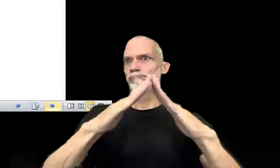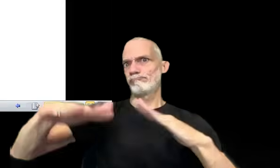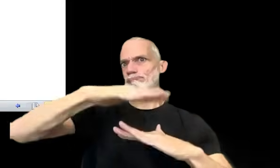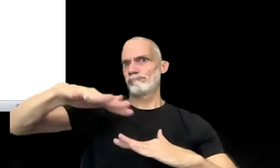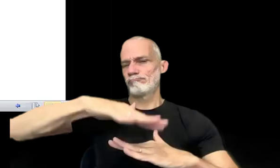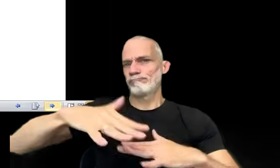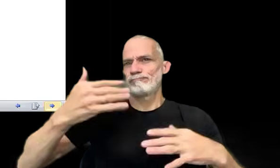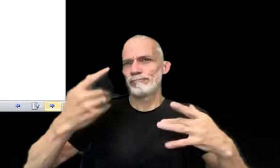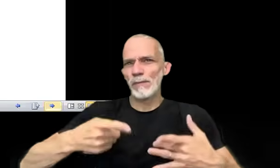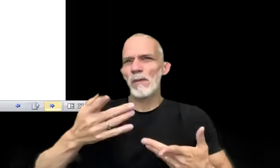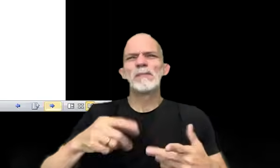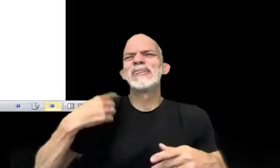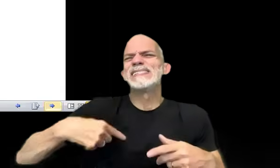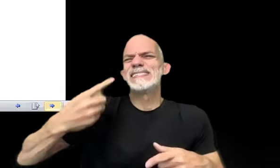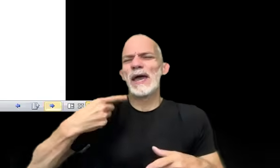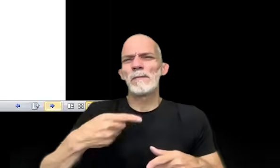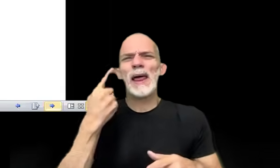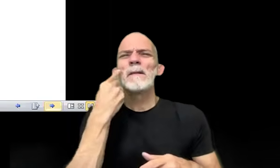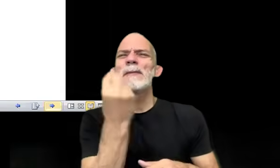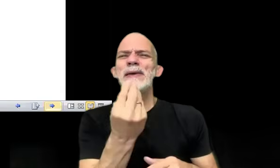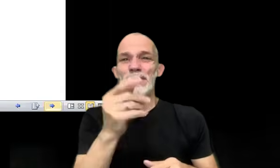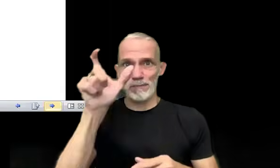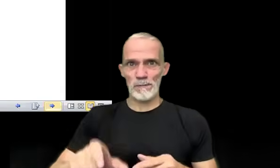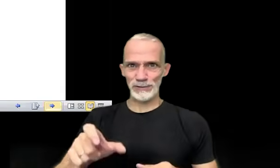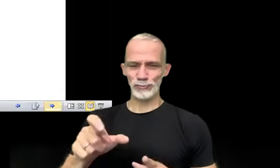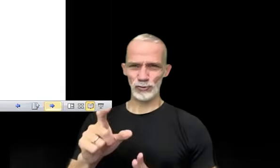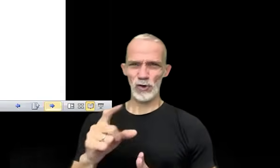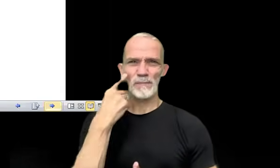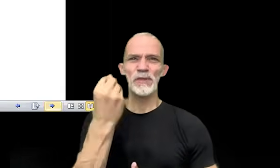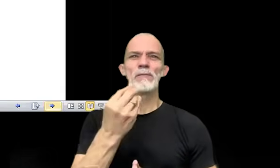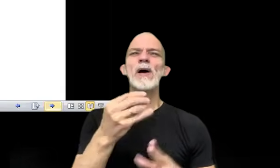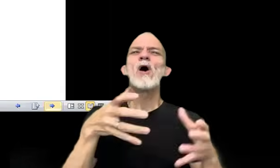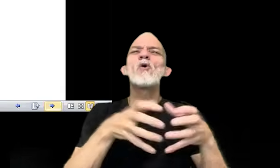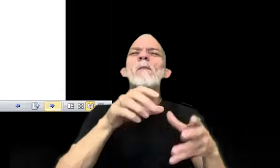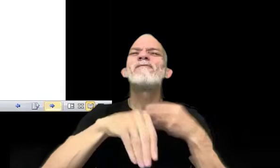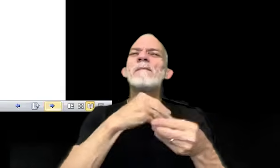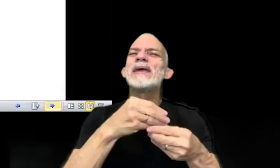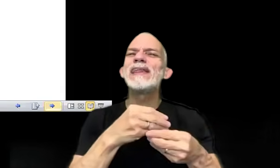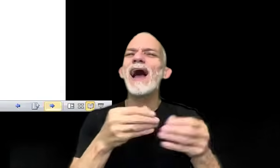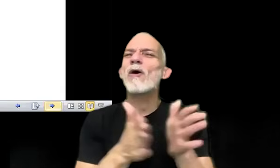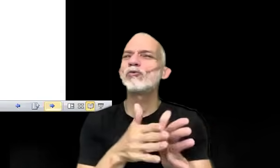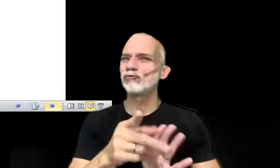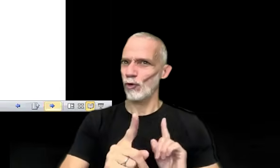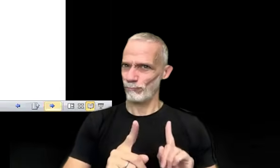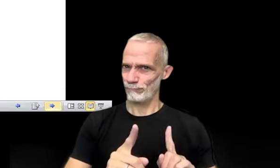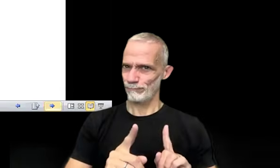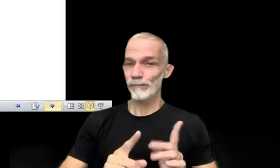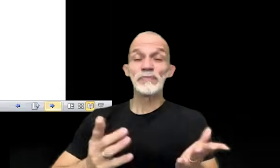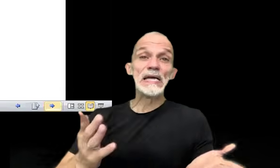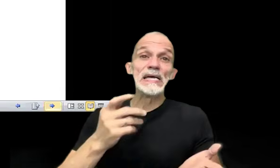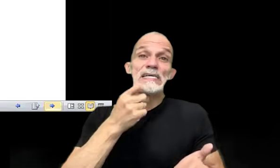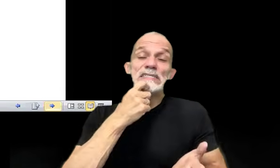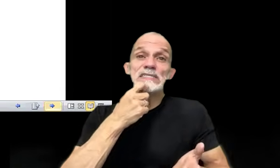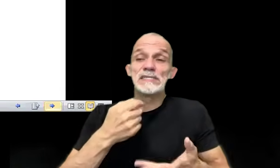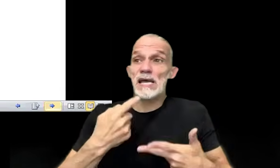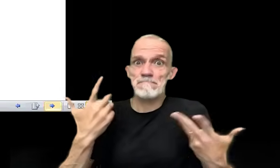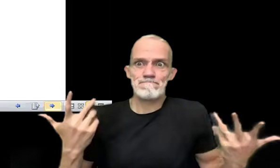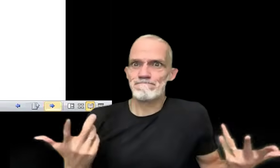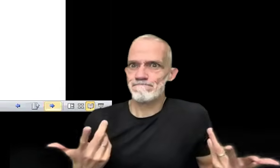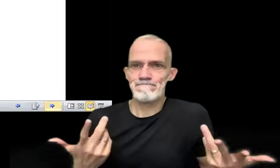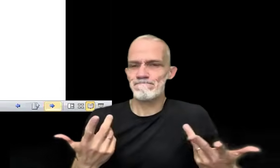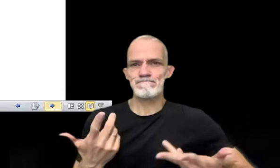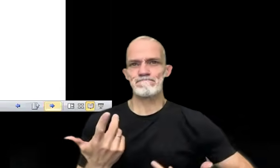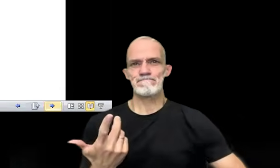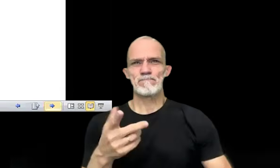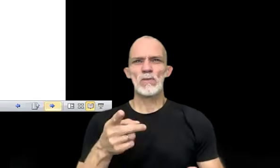La vivienda normal y habitual del contribuyente junto a su grupo familiar. Si no se puede, no